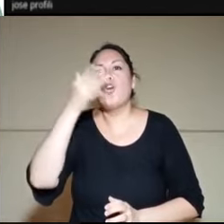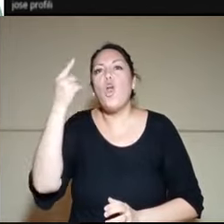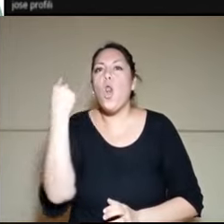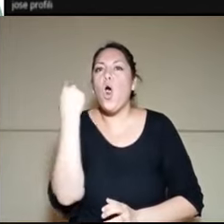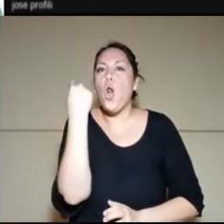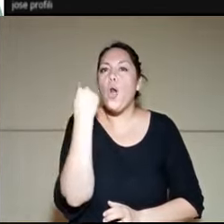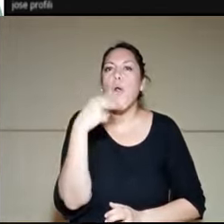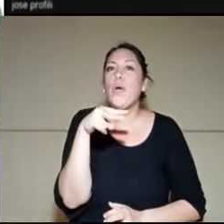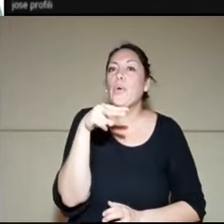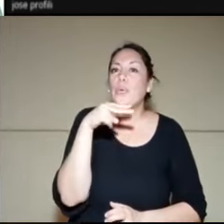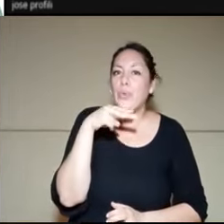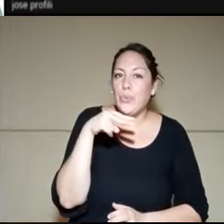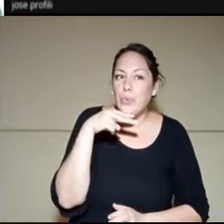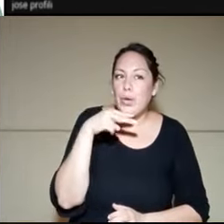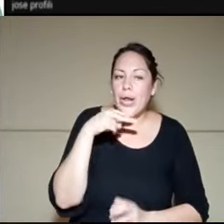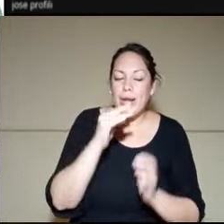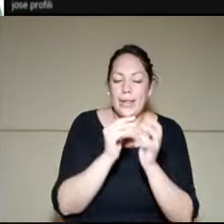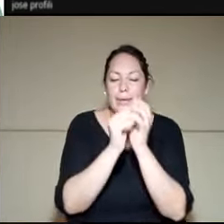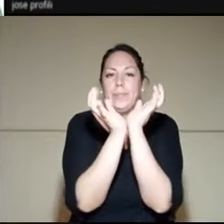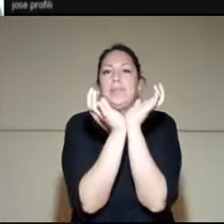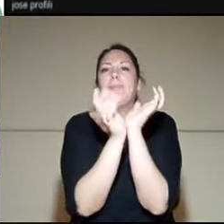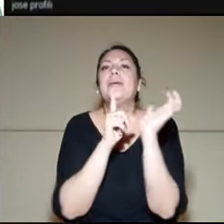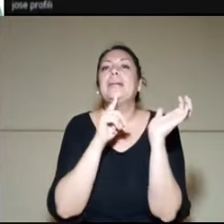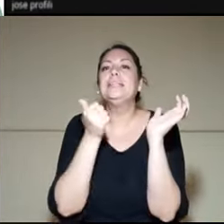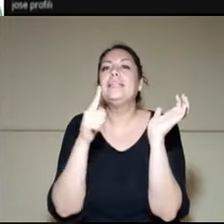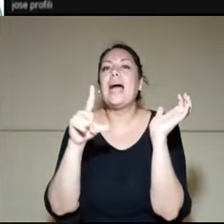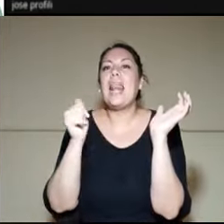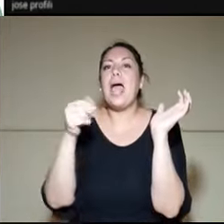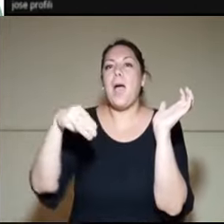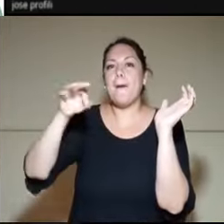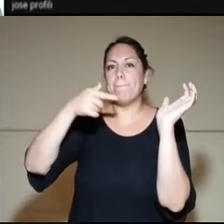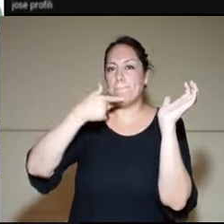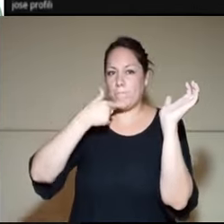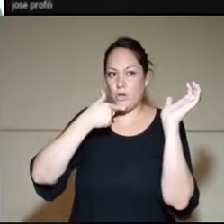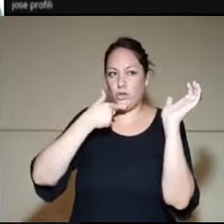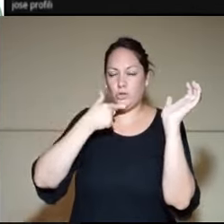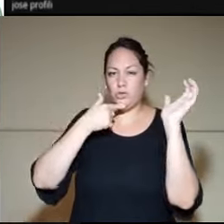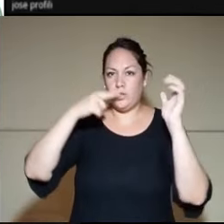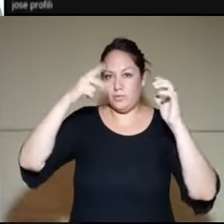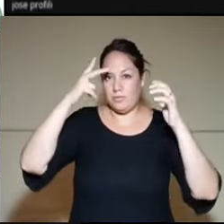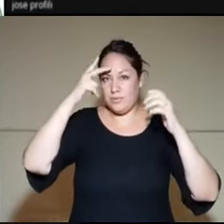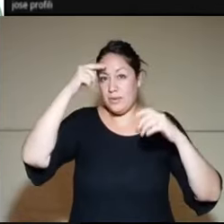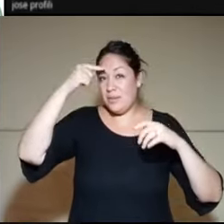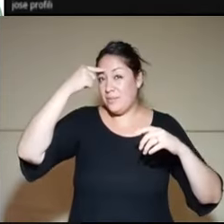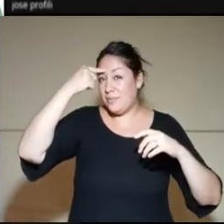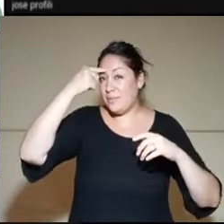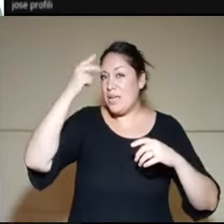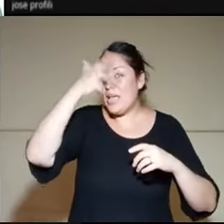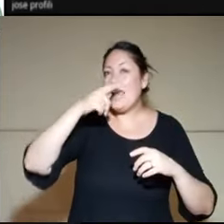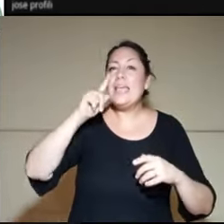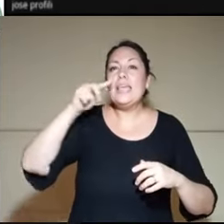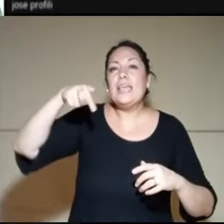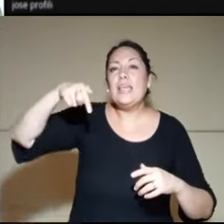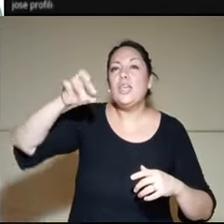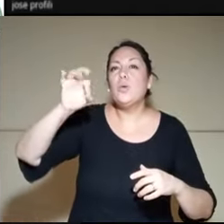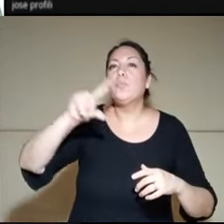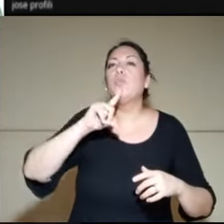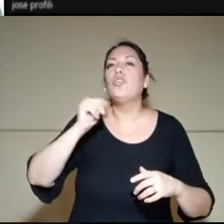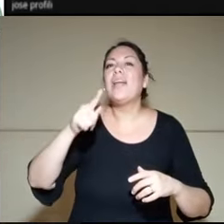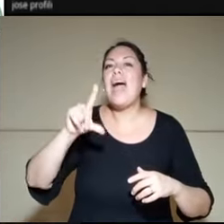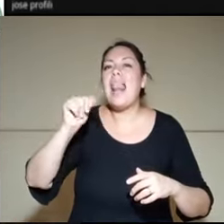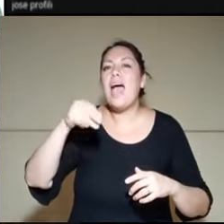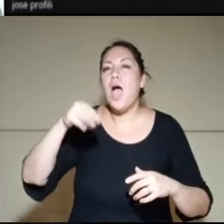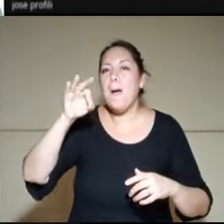que ustedes ven acá son los tálamos, los tálamos, el hipotálamo y